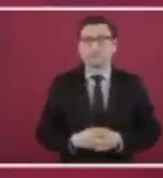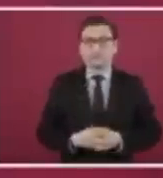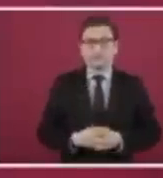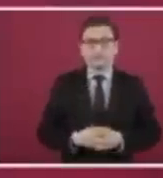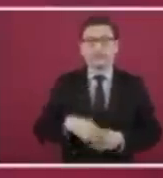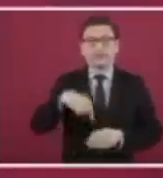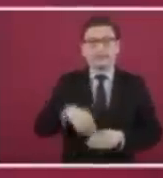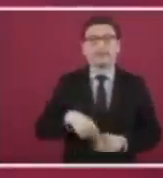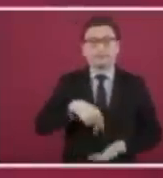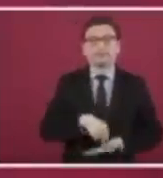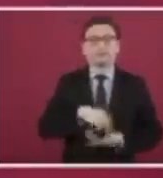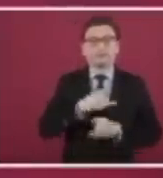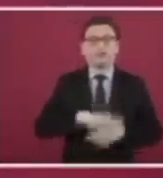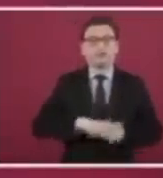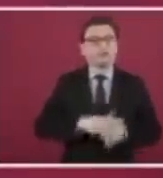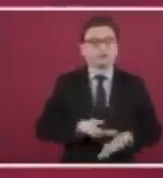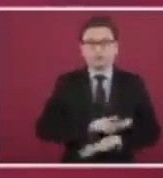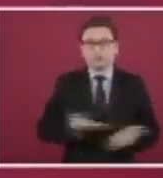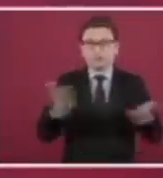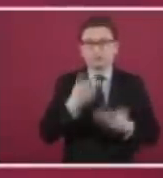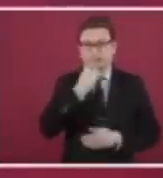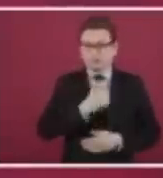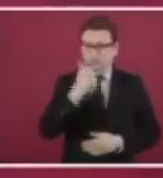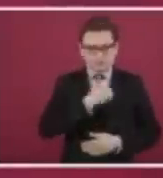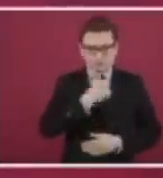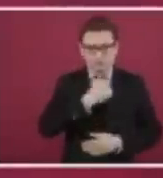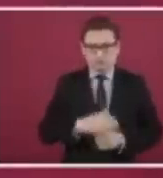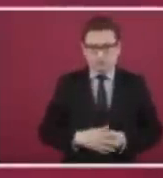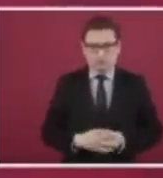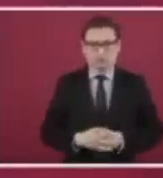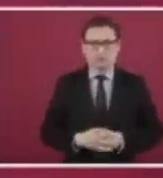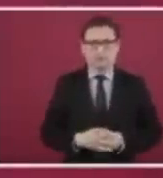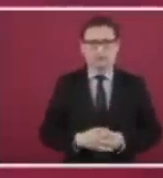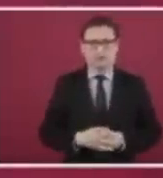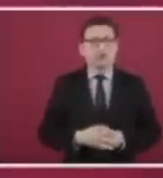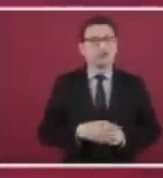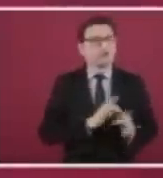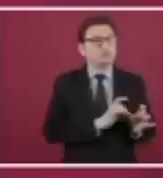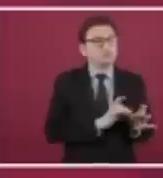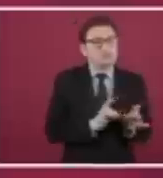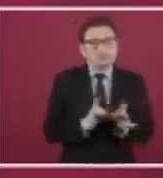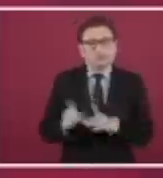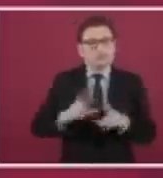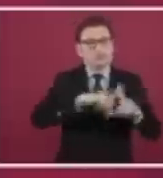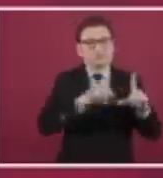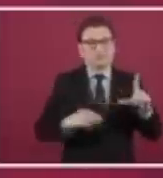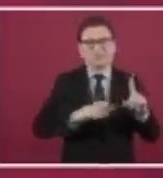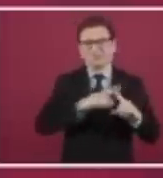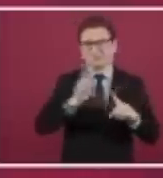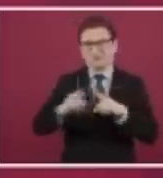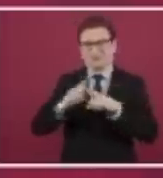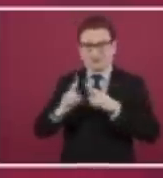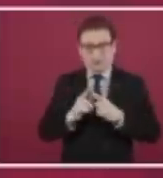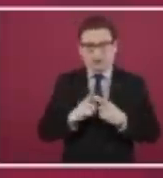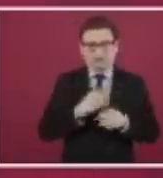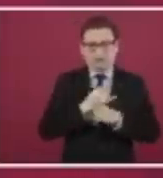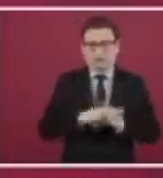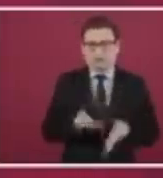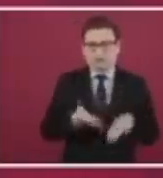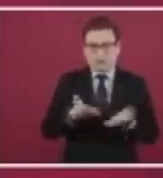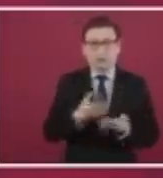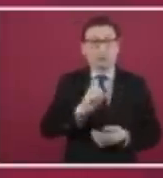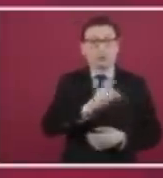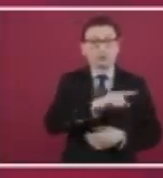aquí siempre de todo lo que sucede en el país y en el caso de las